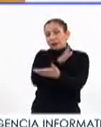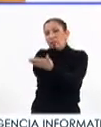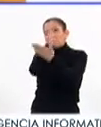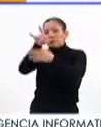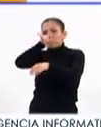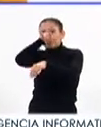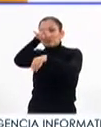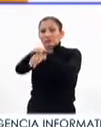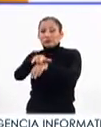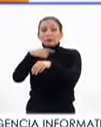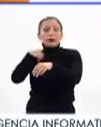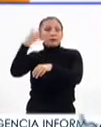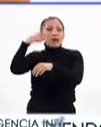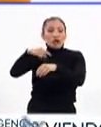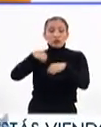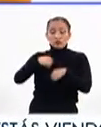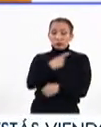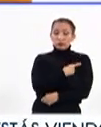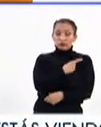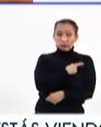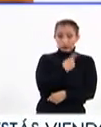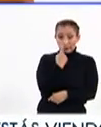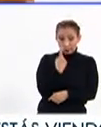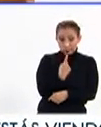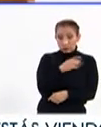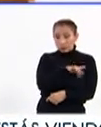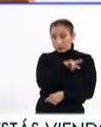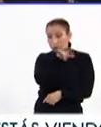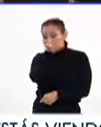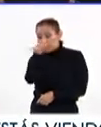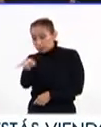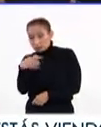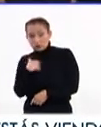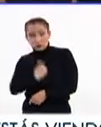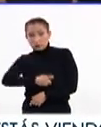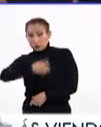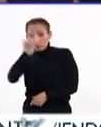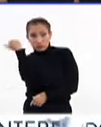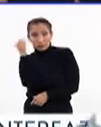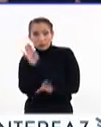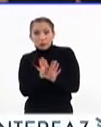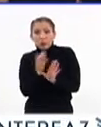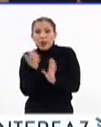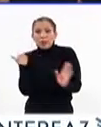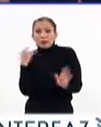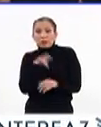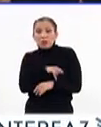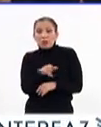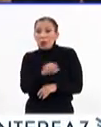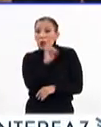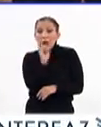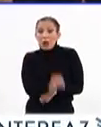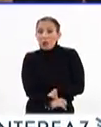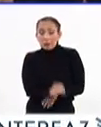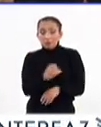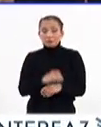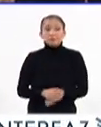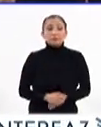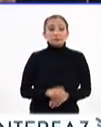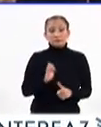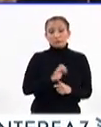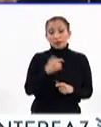al aeropuerto, porque el viaje lo emprendí sola y ni siquiera había tenido la oportunidad de viajar en avión, entonces pues